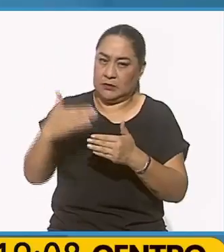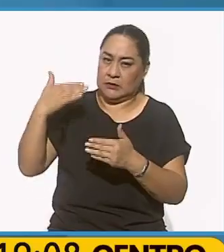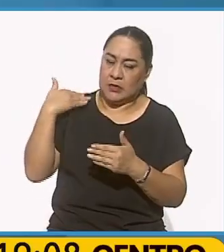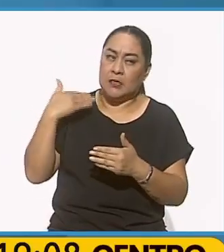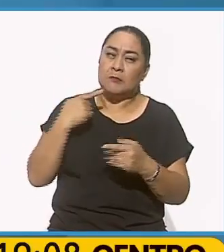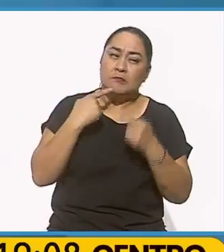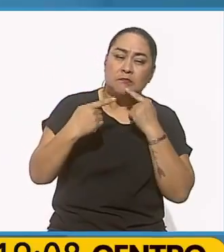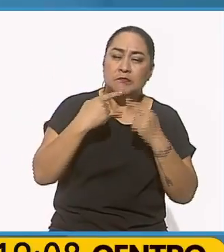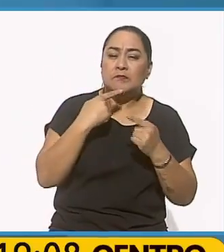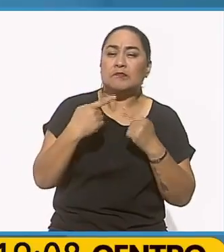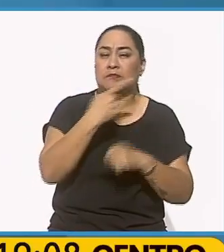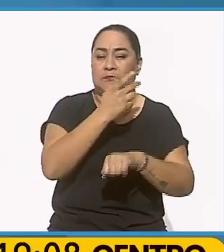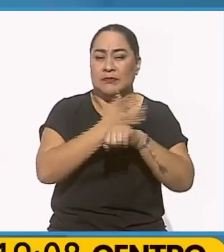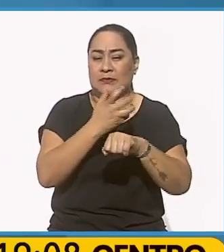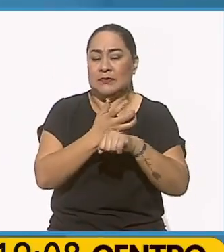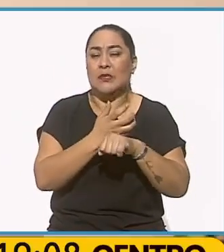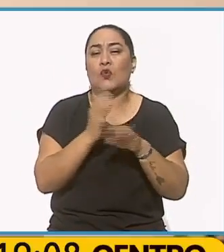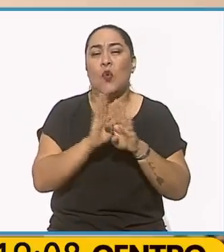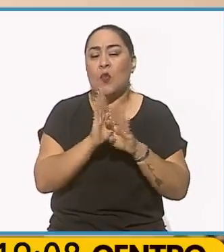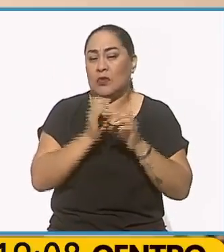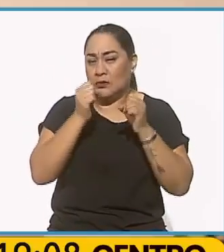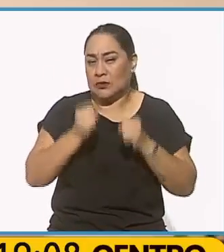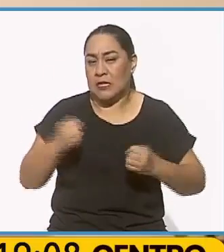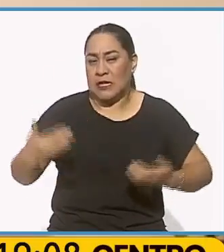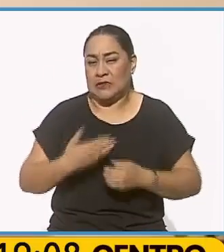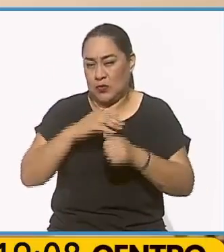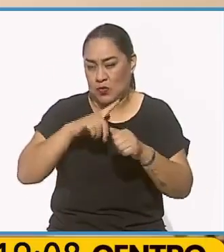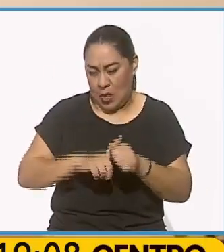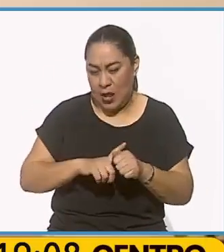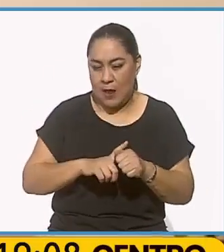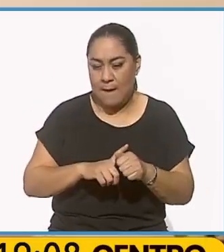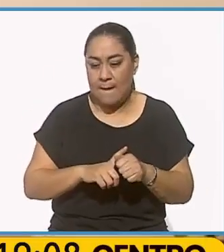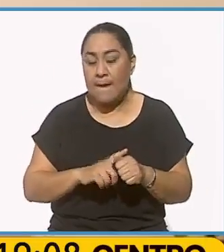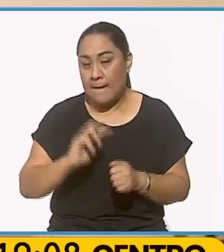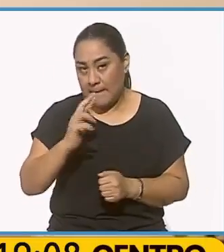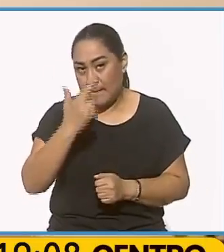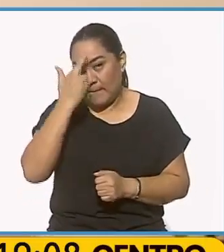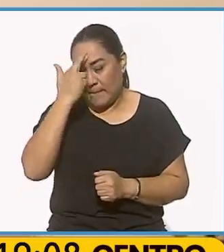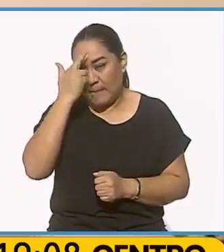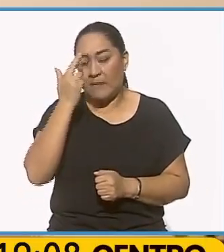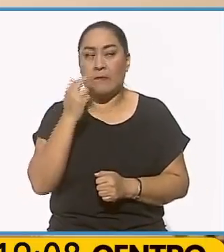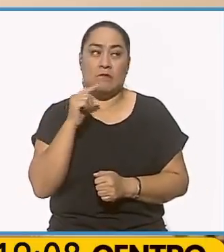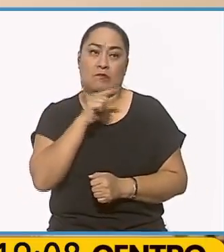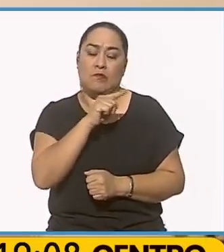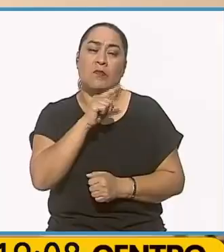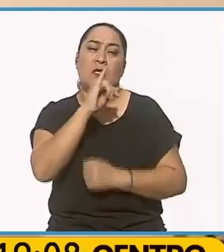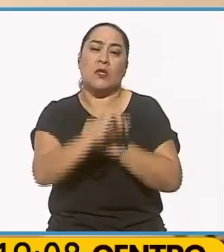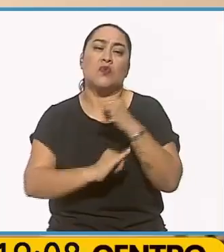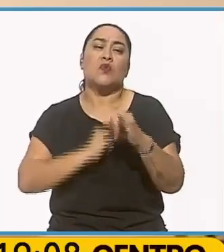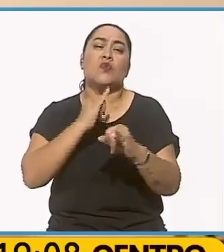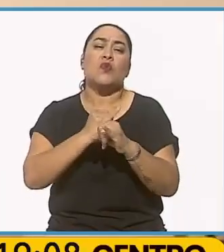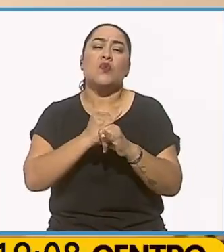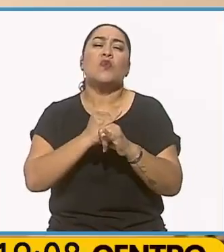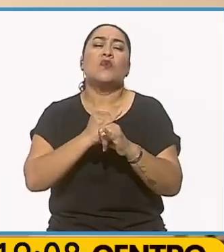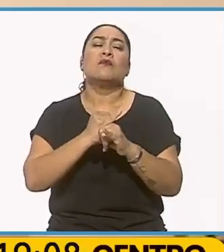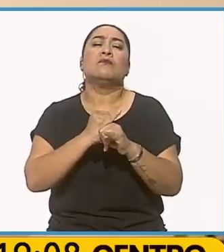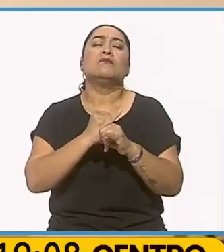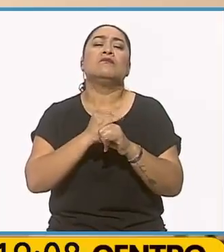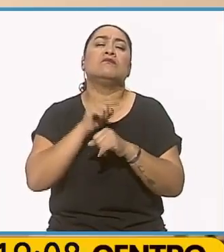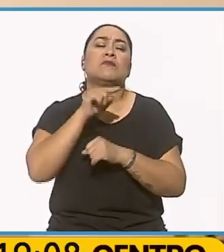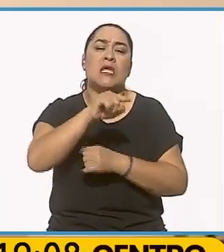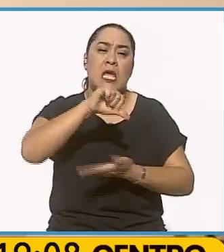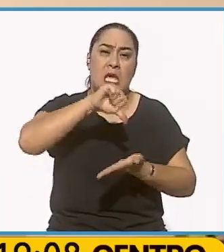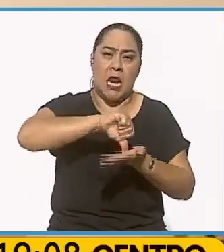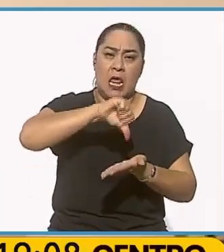de Seguridad Nacional de los Estados Unidos, pasando por el ataque, un acto internacional de piratería, un carguero iraní